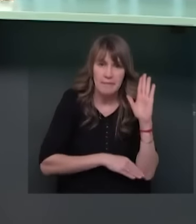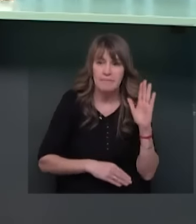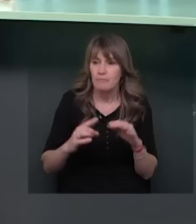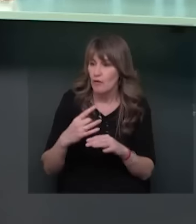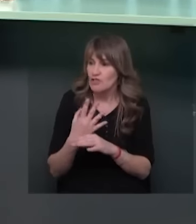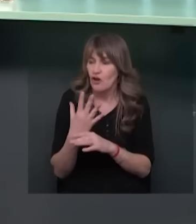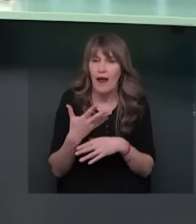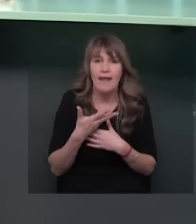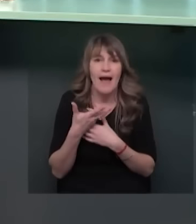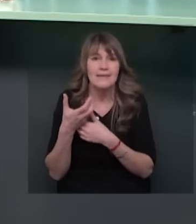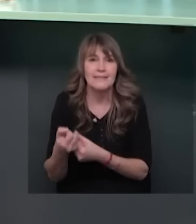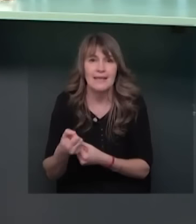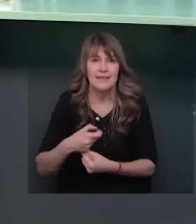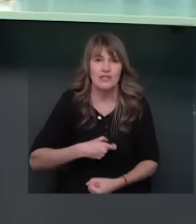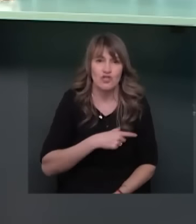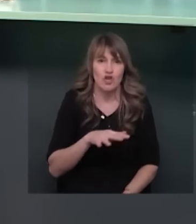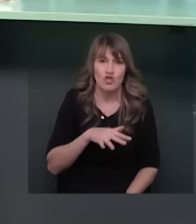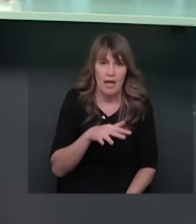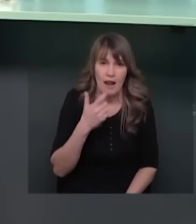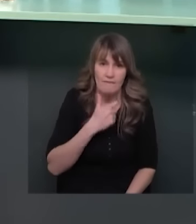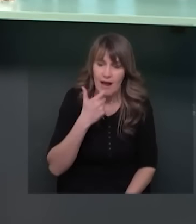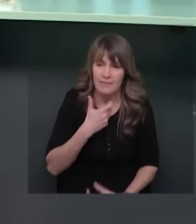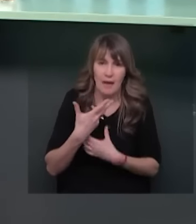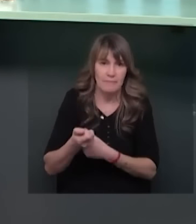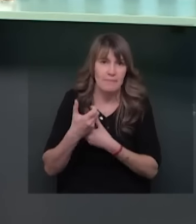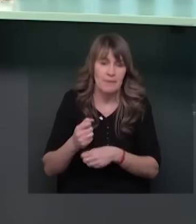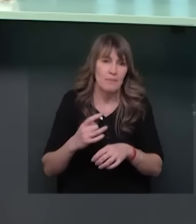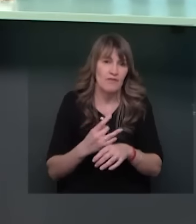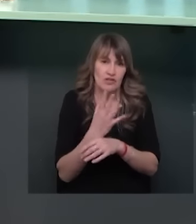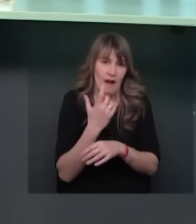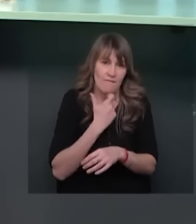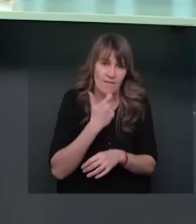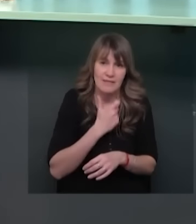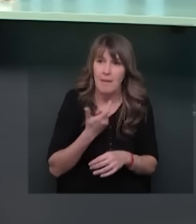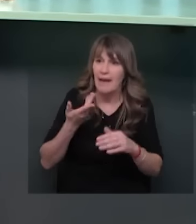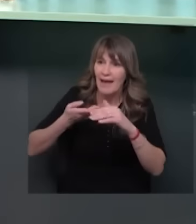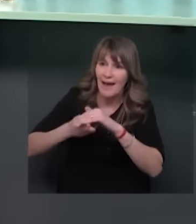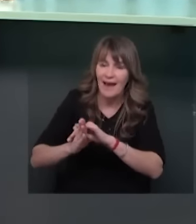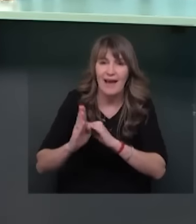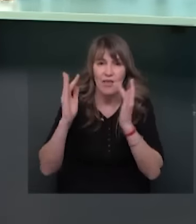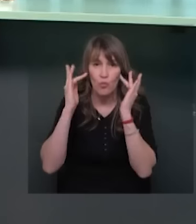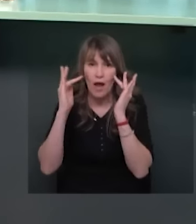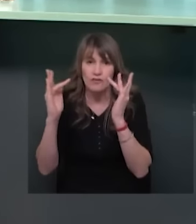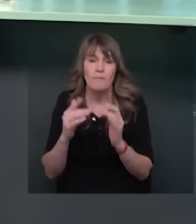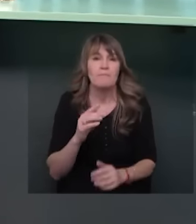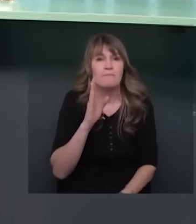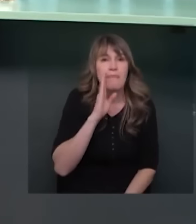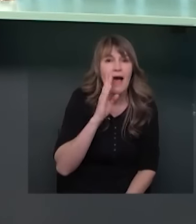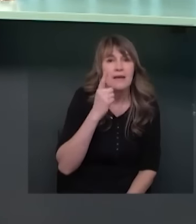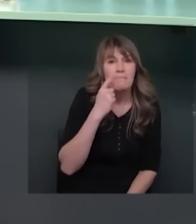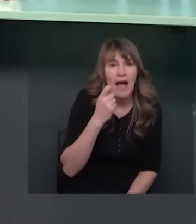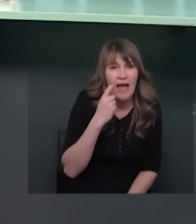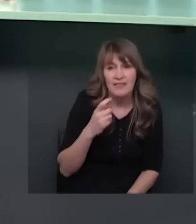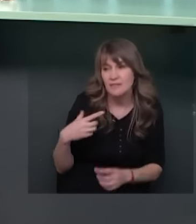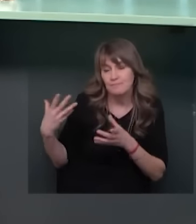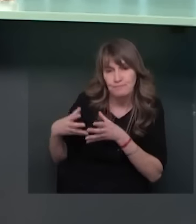en asistencia social lo que dificulta el acceso a los centros educativos claro madres y padres por este motivo se